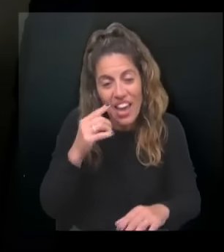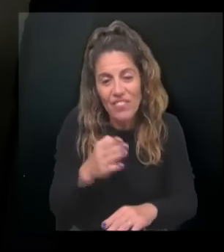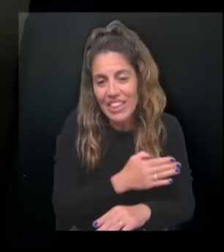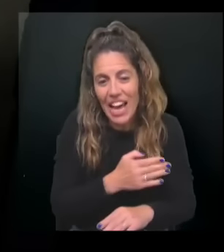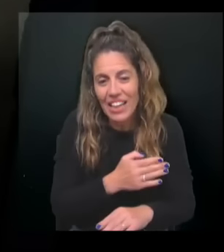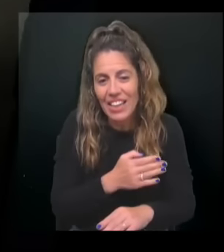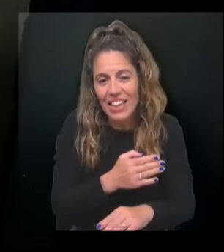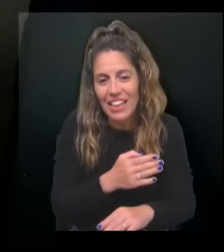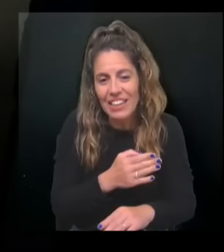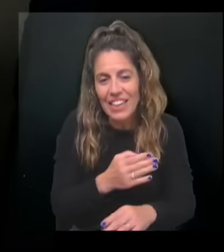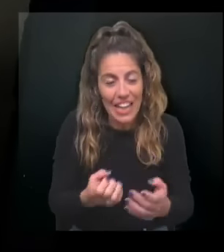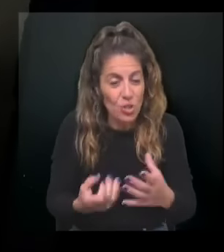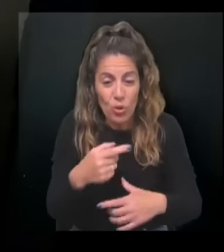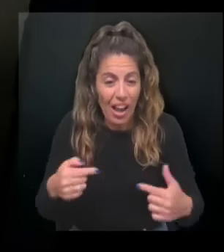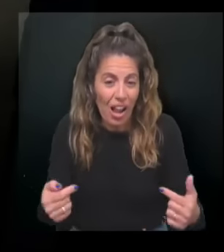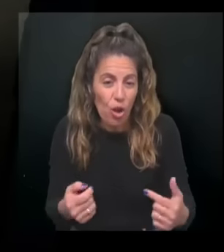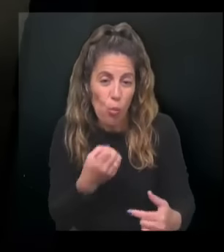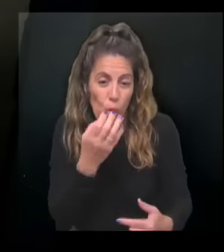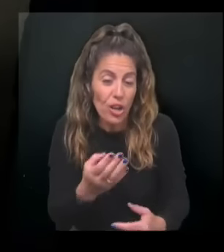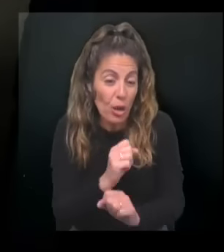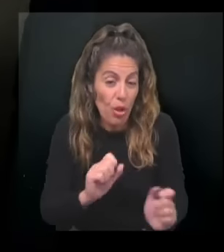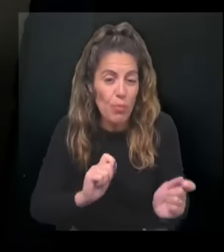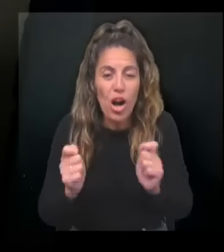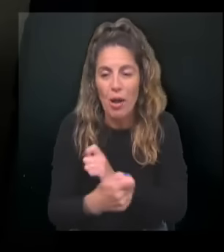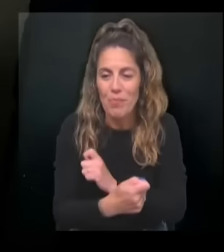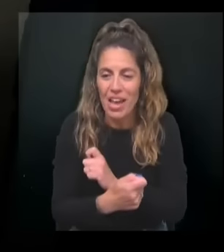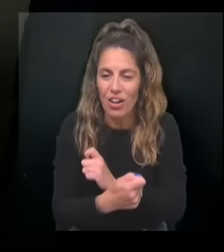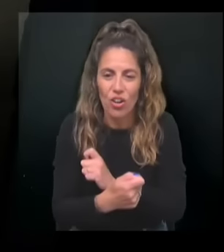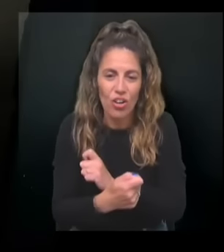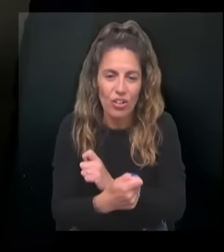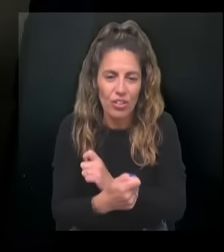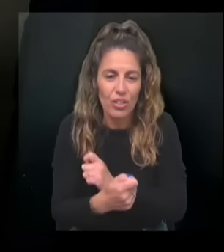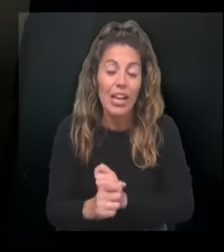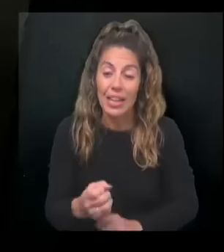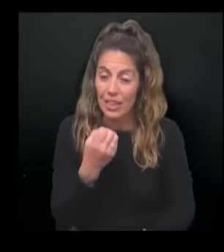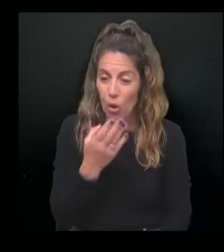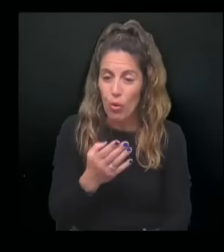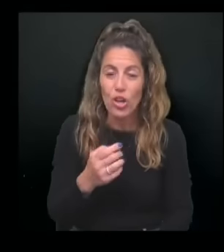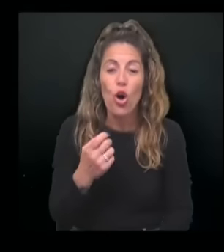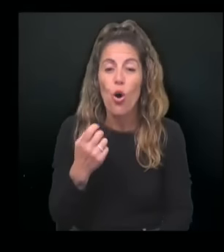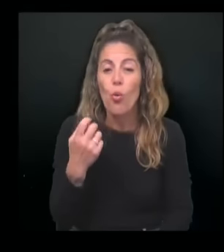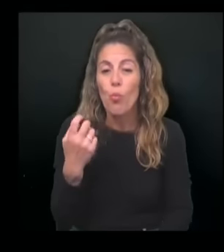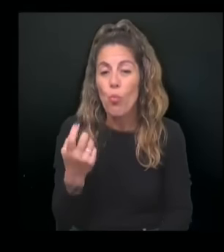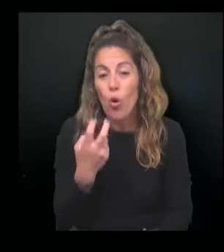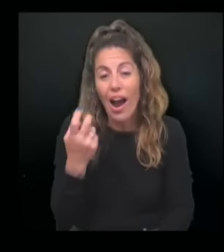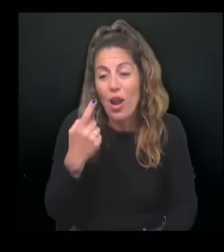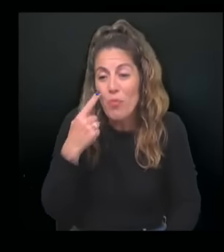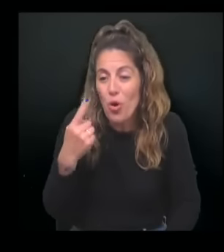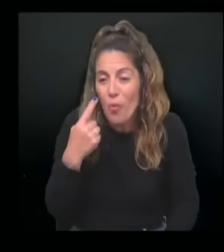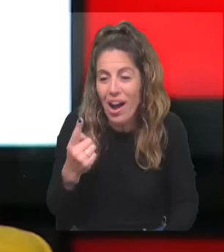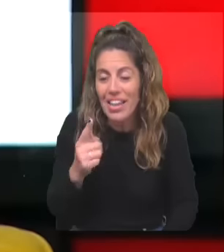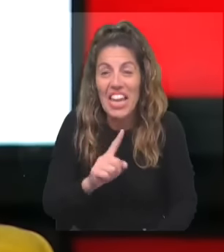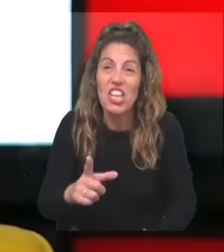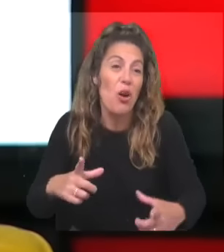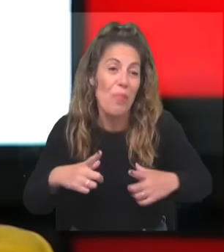esto y no podemos cambiarlo. No sé, debiera ser así. Pero por lo menos está bueno intentarlo. Sí, claro. No quedarse esperando, ¿no?